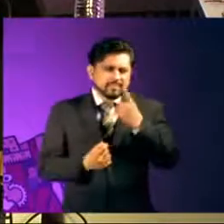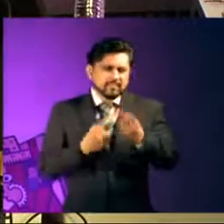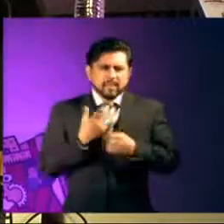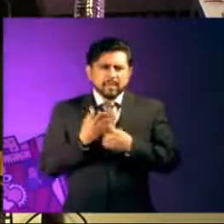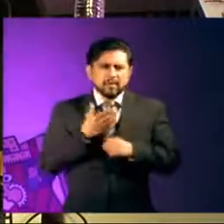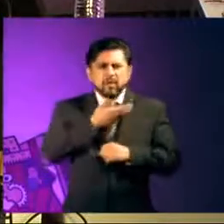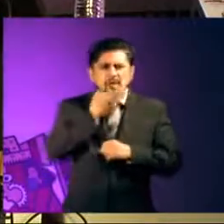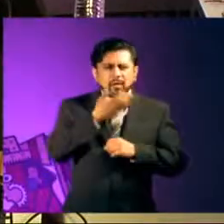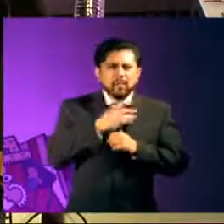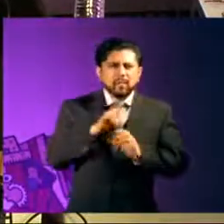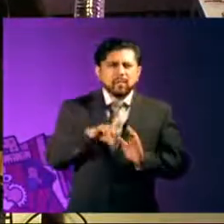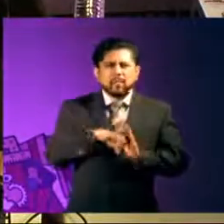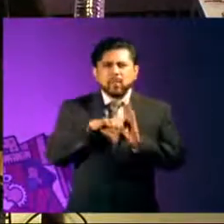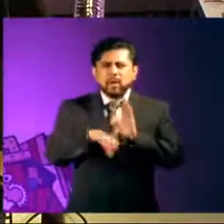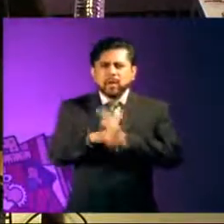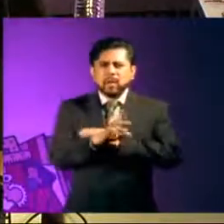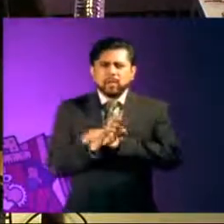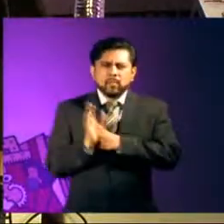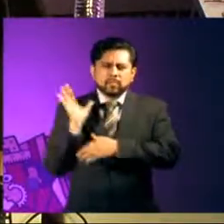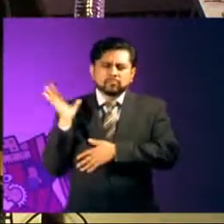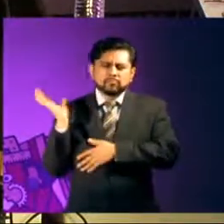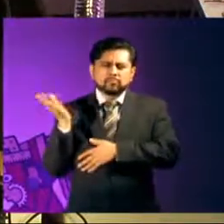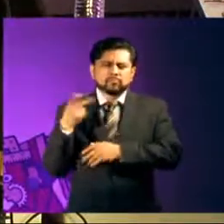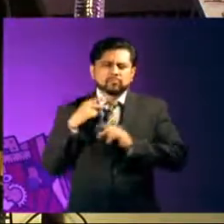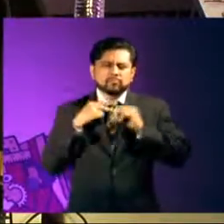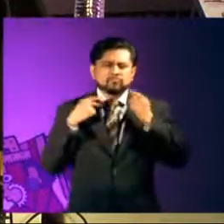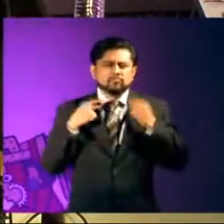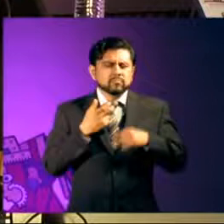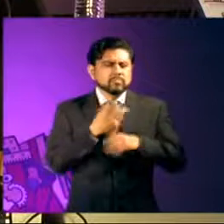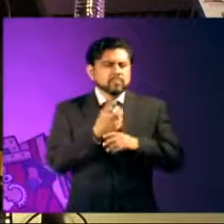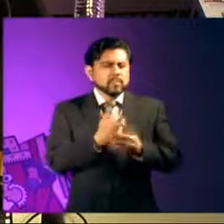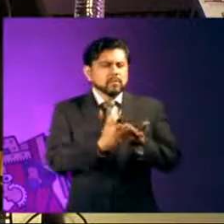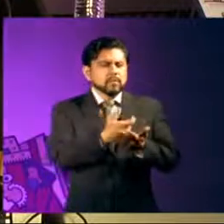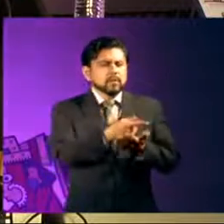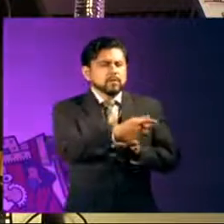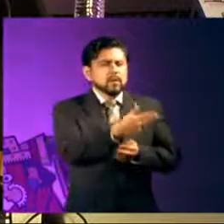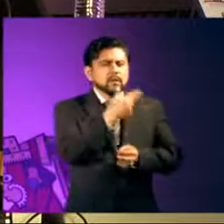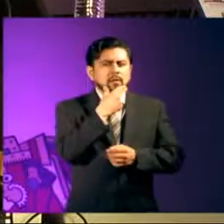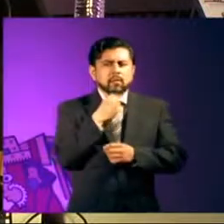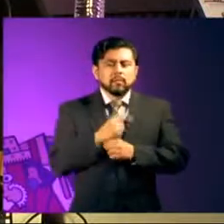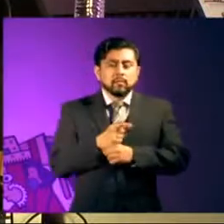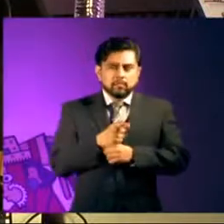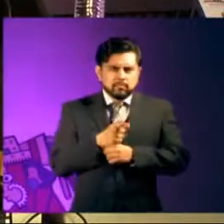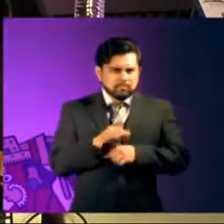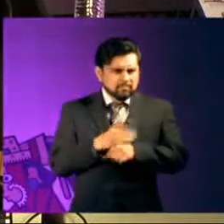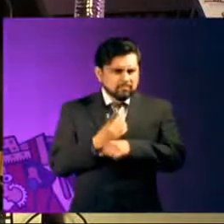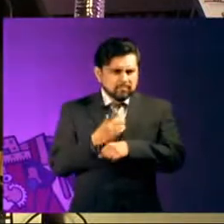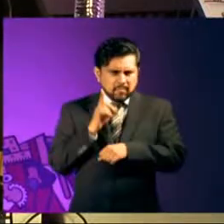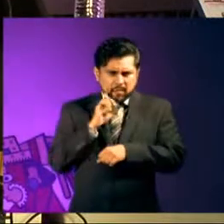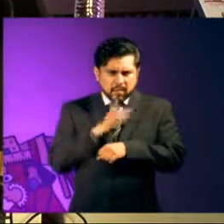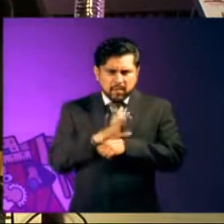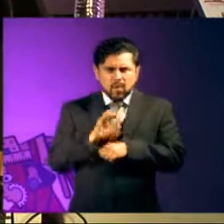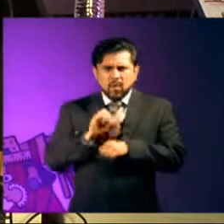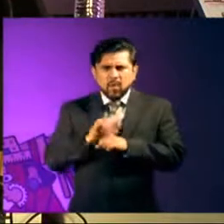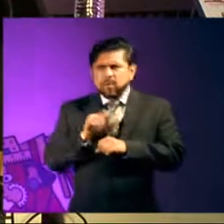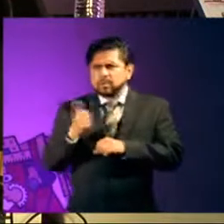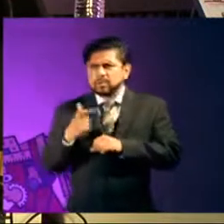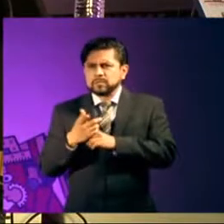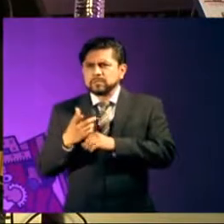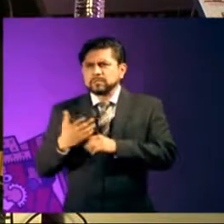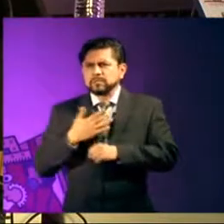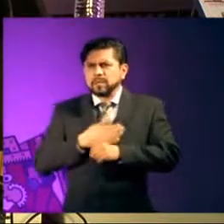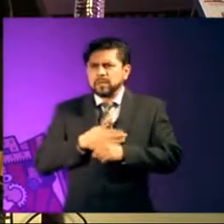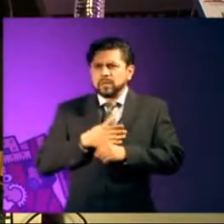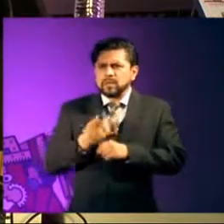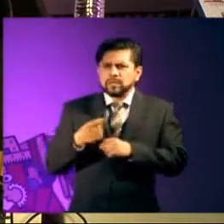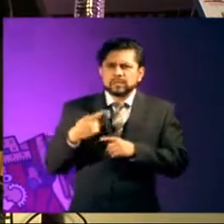mesero te entregue la cuenta a ti cuando estás con una mujer que el que te va a componer la plomería del baño le explique a tu mujer a pesar de